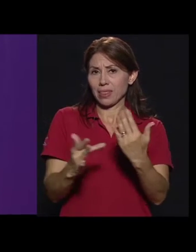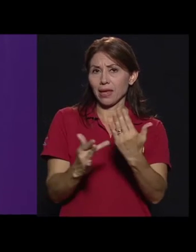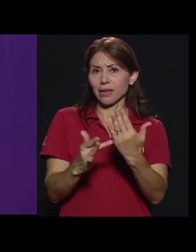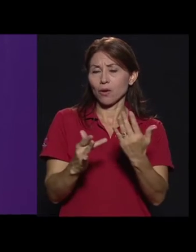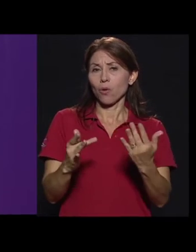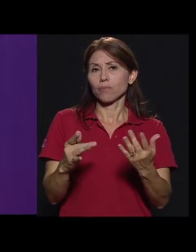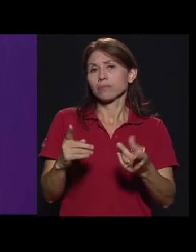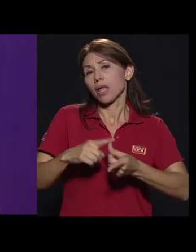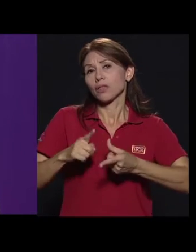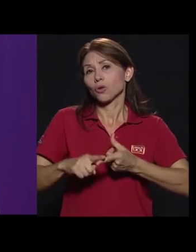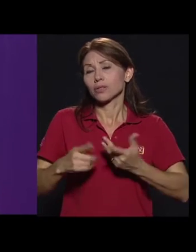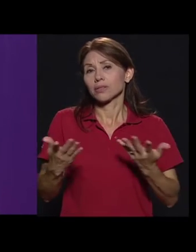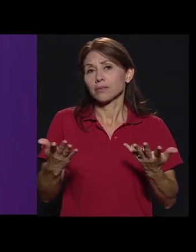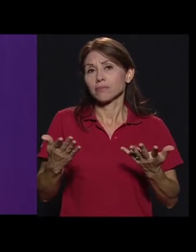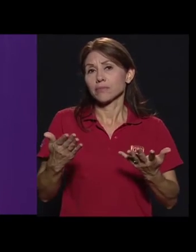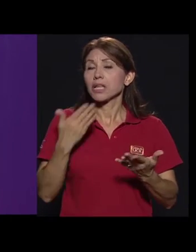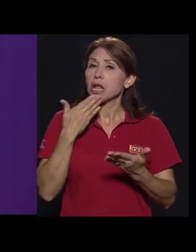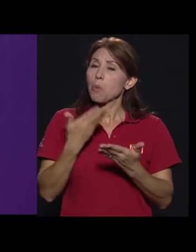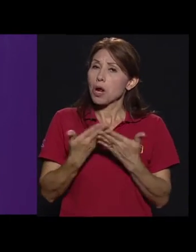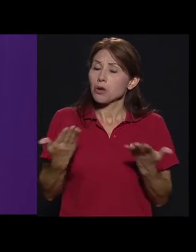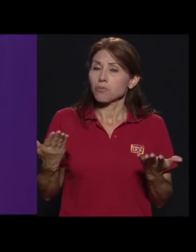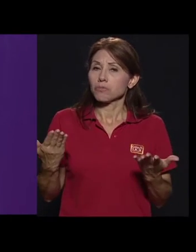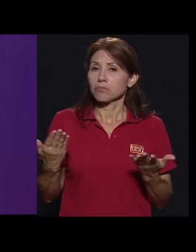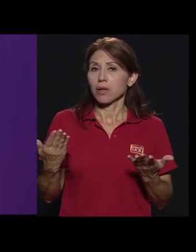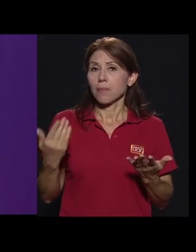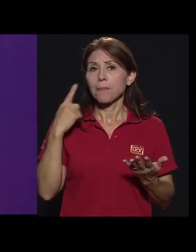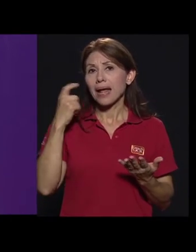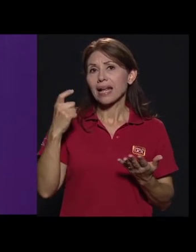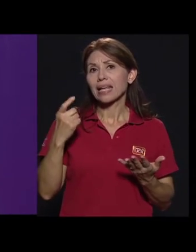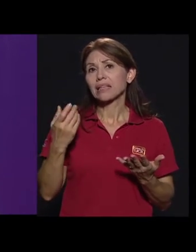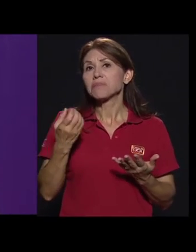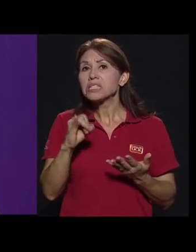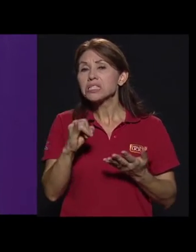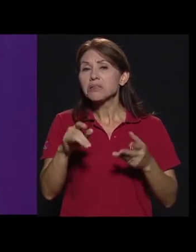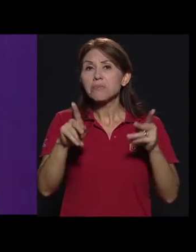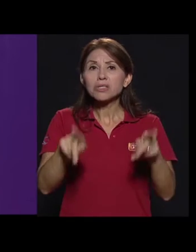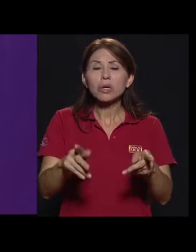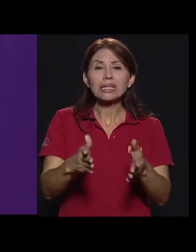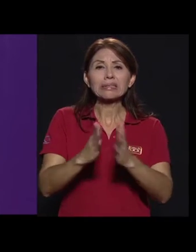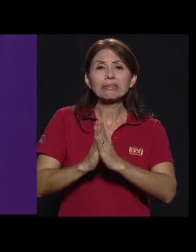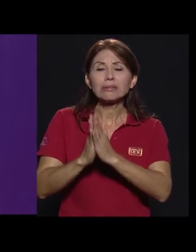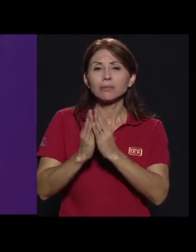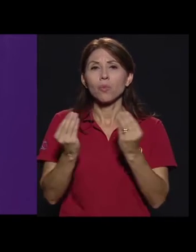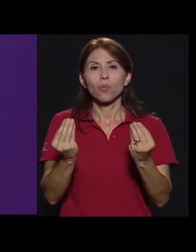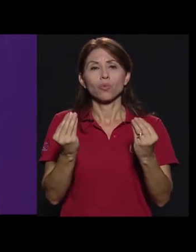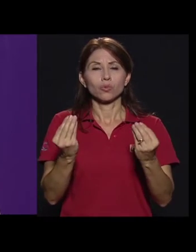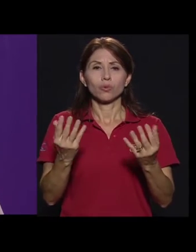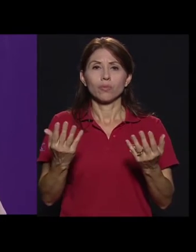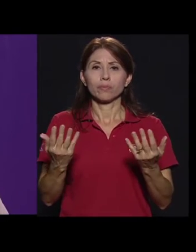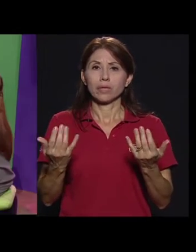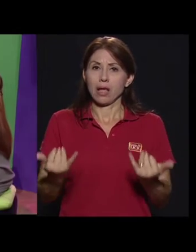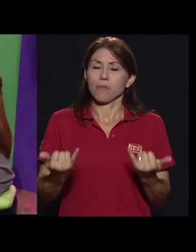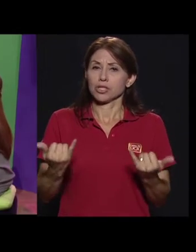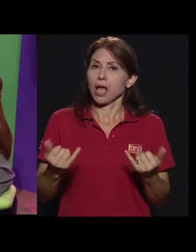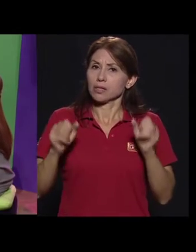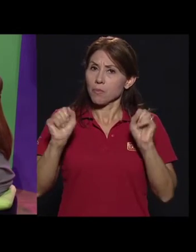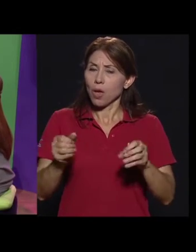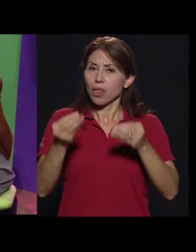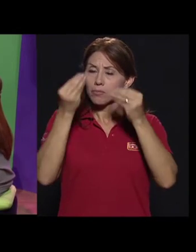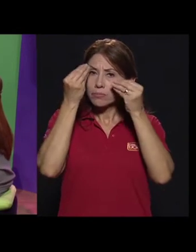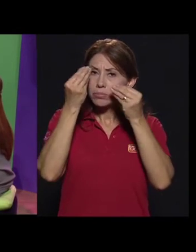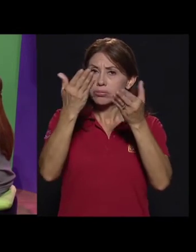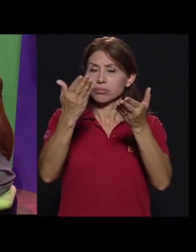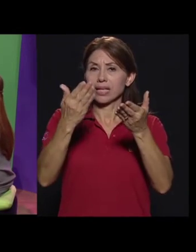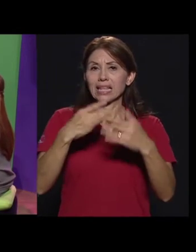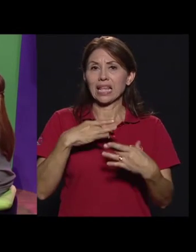sería bueno también para que, como lo decía Michelle, hay mucha solicitud, sería bueno de una vez también reportar que tienen